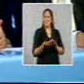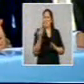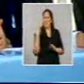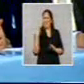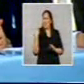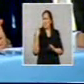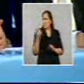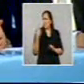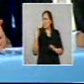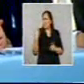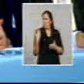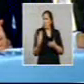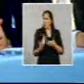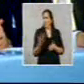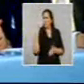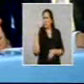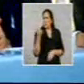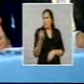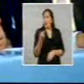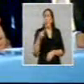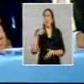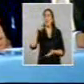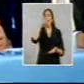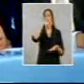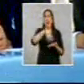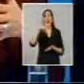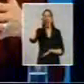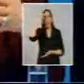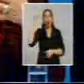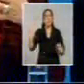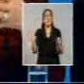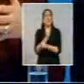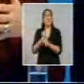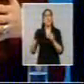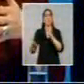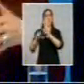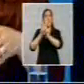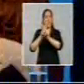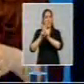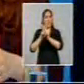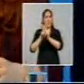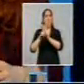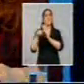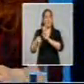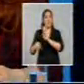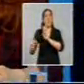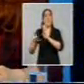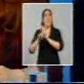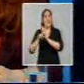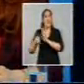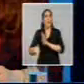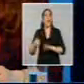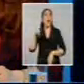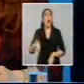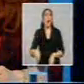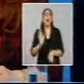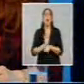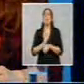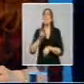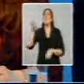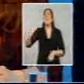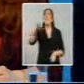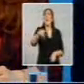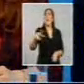días el Parlamento Nacional sancionó la ley por la cual ya nadie podrá privatizar